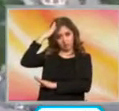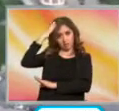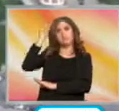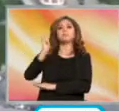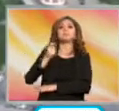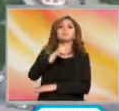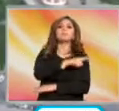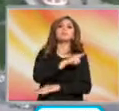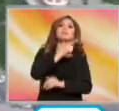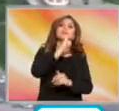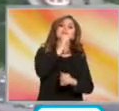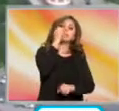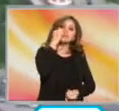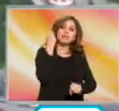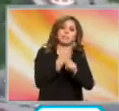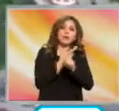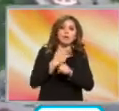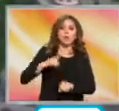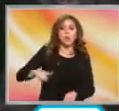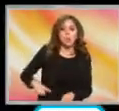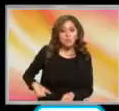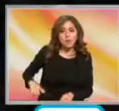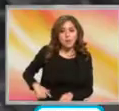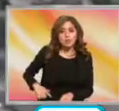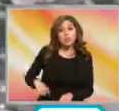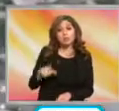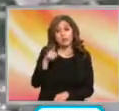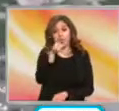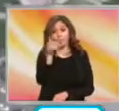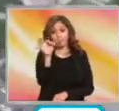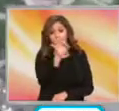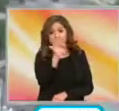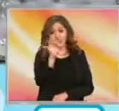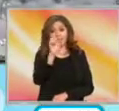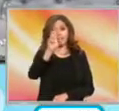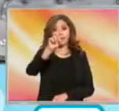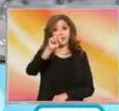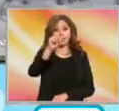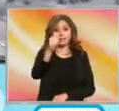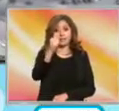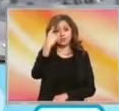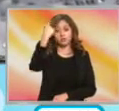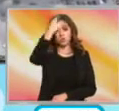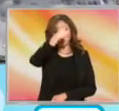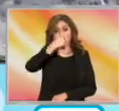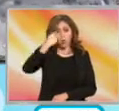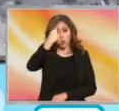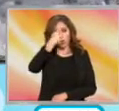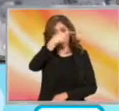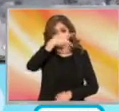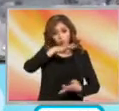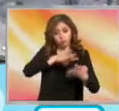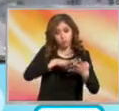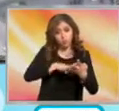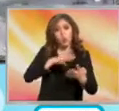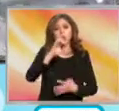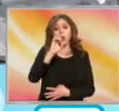la propia Secretaría de Gobernación, que pudieran ser hasta 36 horas de arresto o